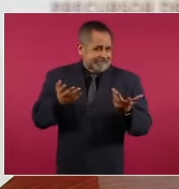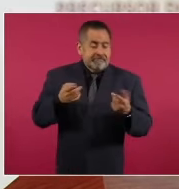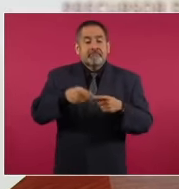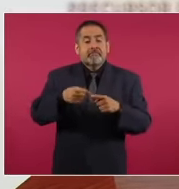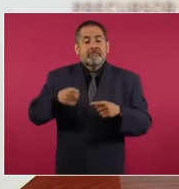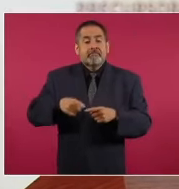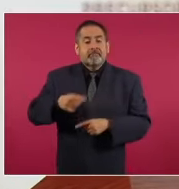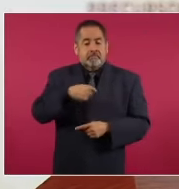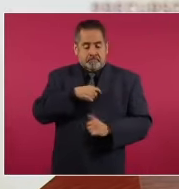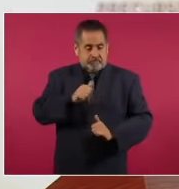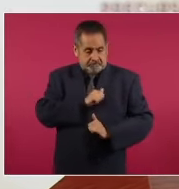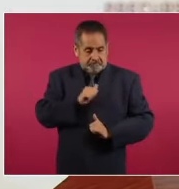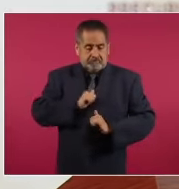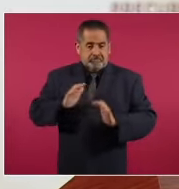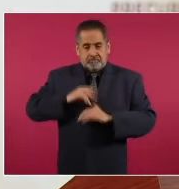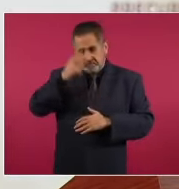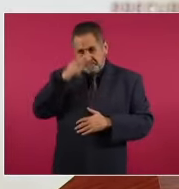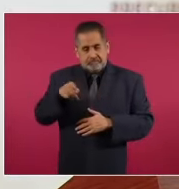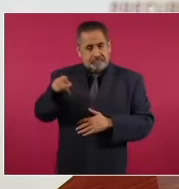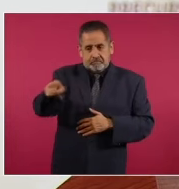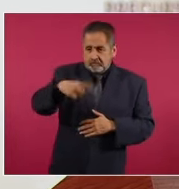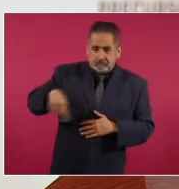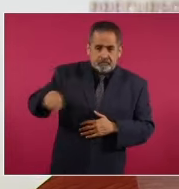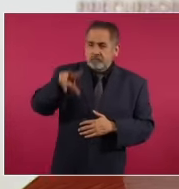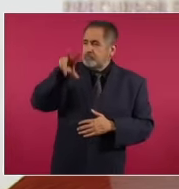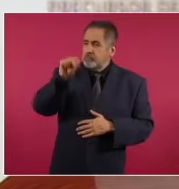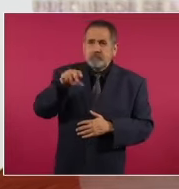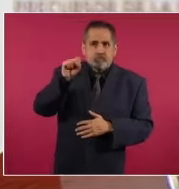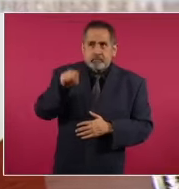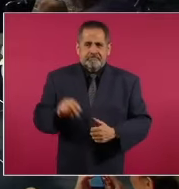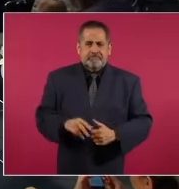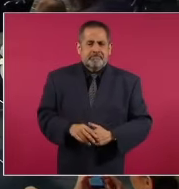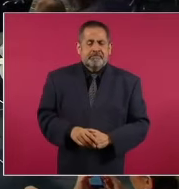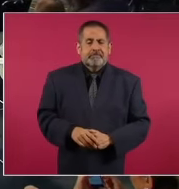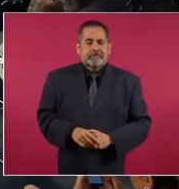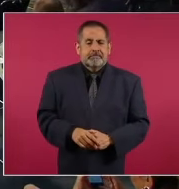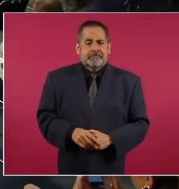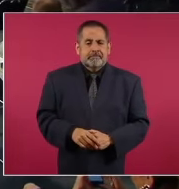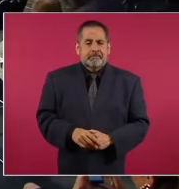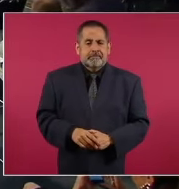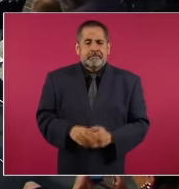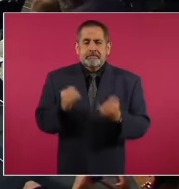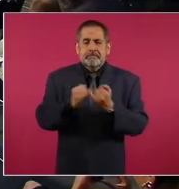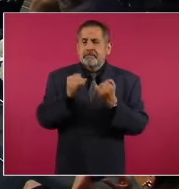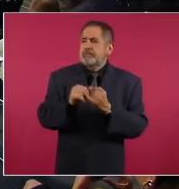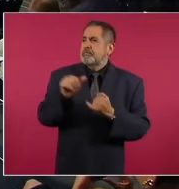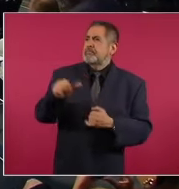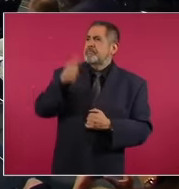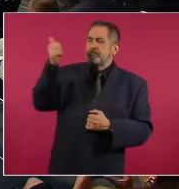lo voy a seguir diciendo, no es un ejército como otros